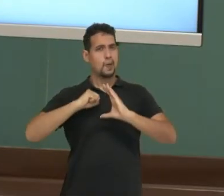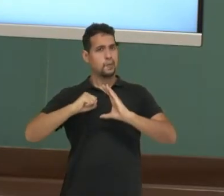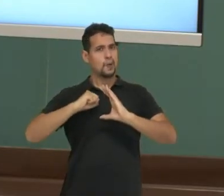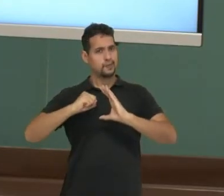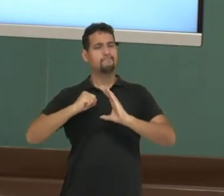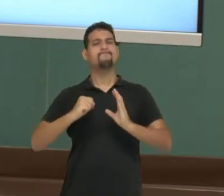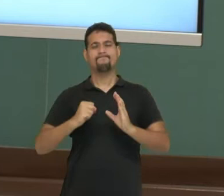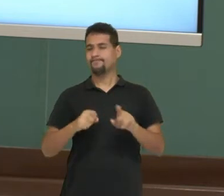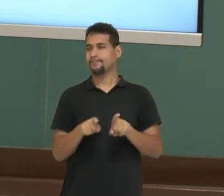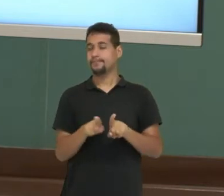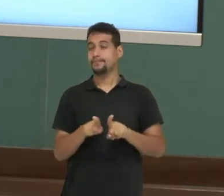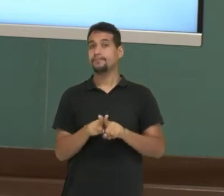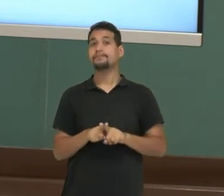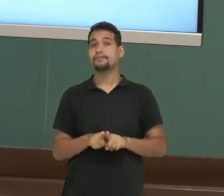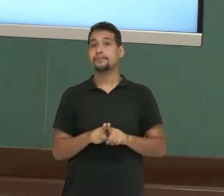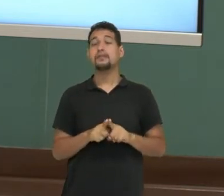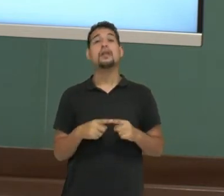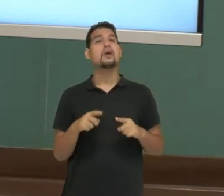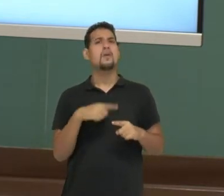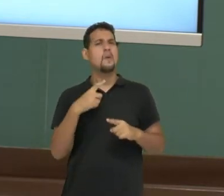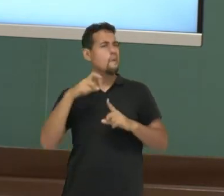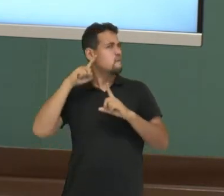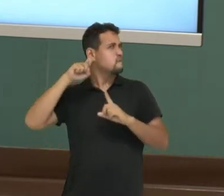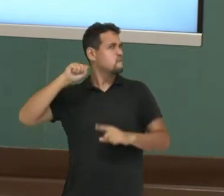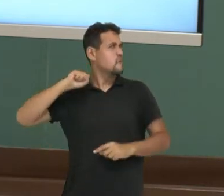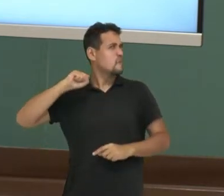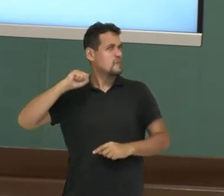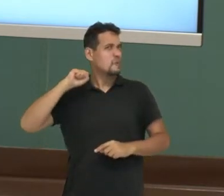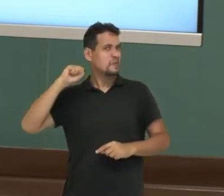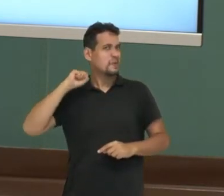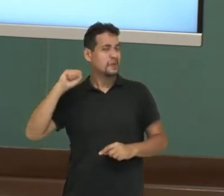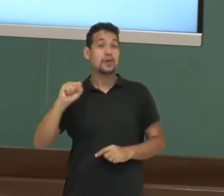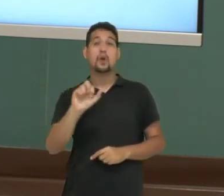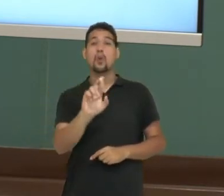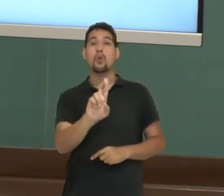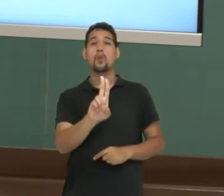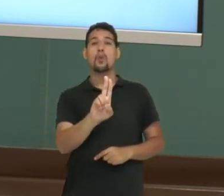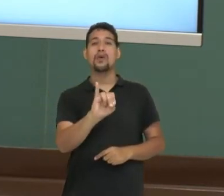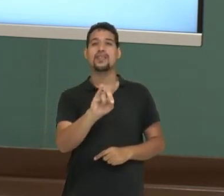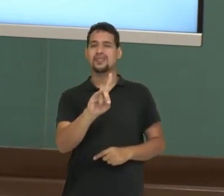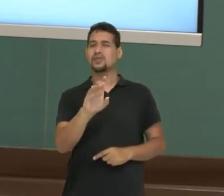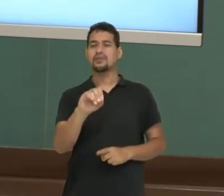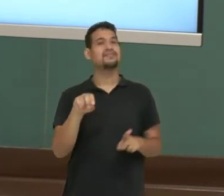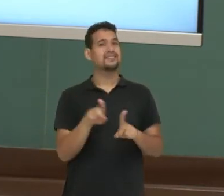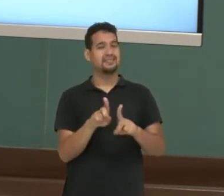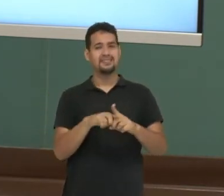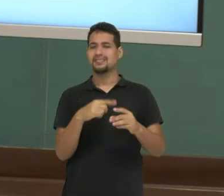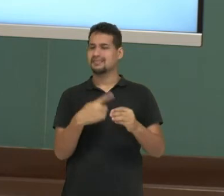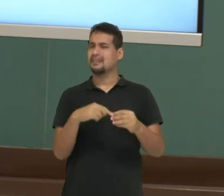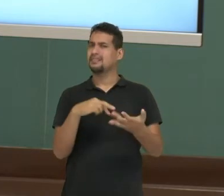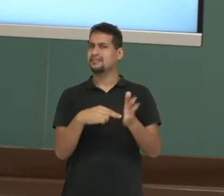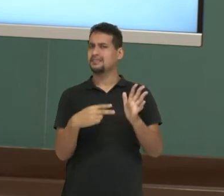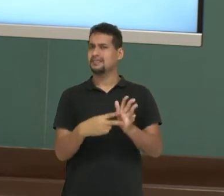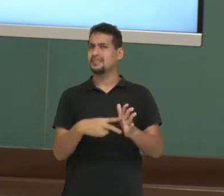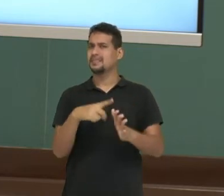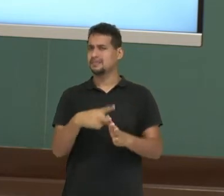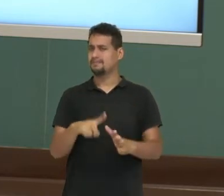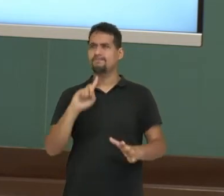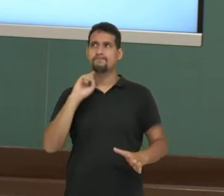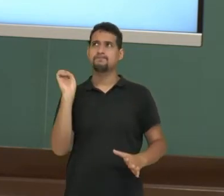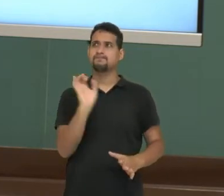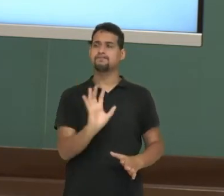visual, ¿no? E auditivo, o barulho que tem nas grandes cidades, isso também é contaminação, é uma poluição.